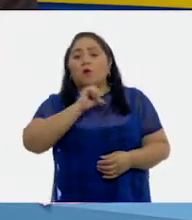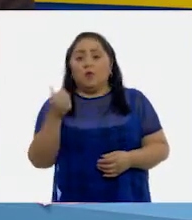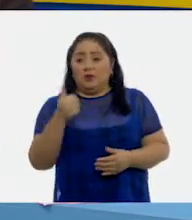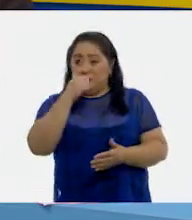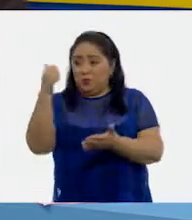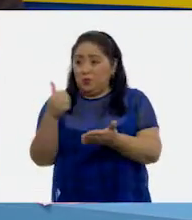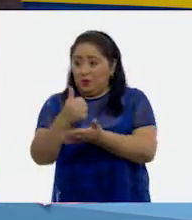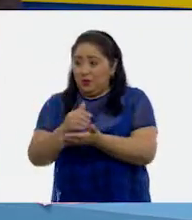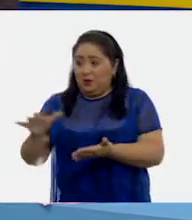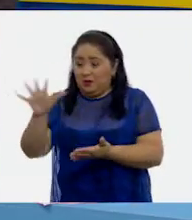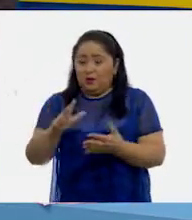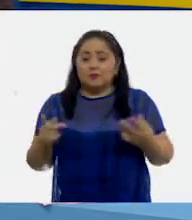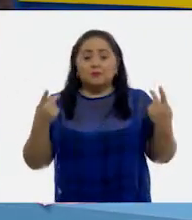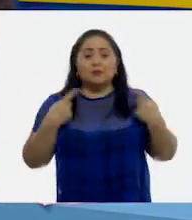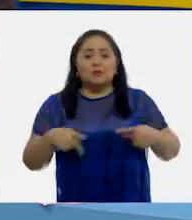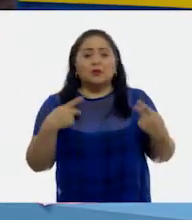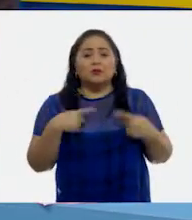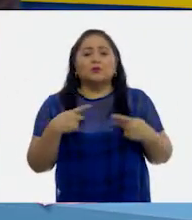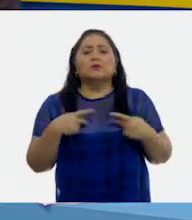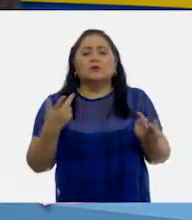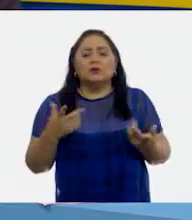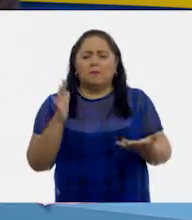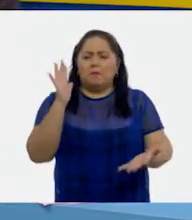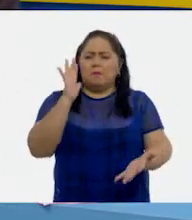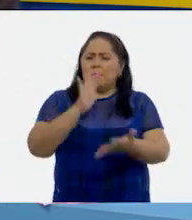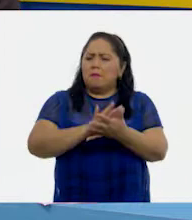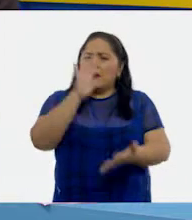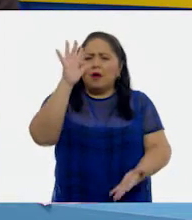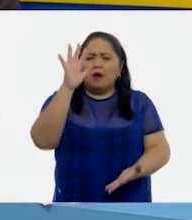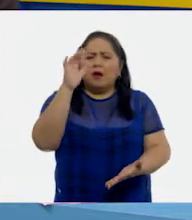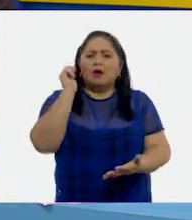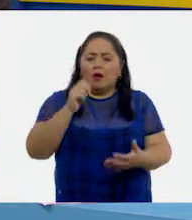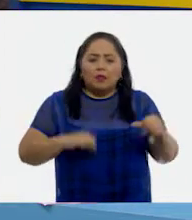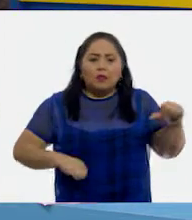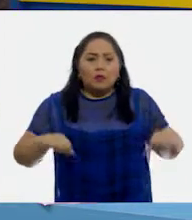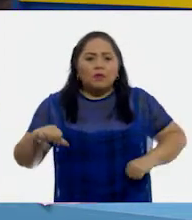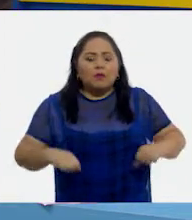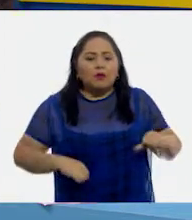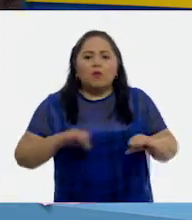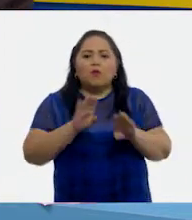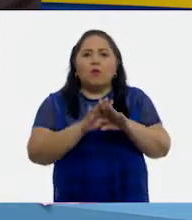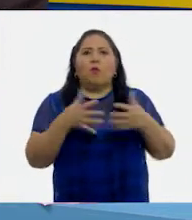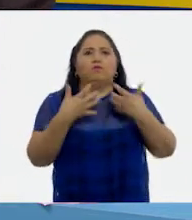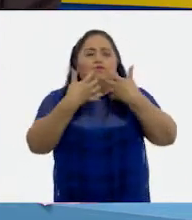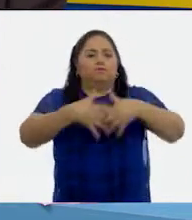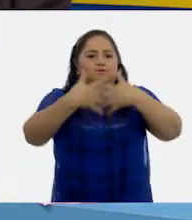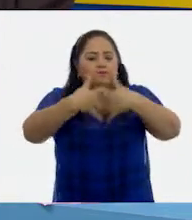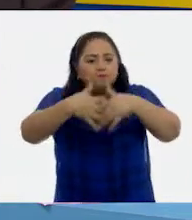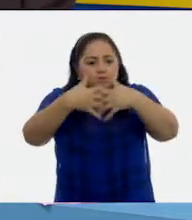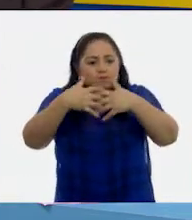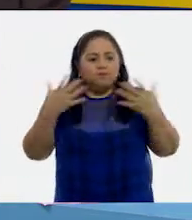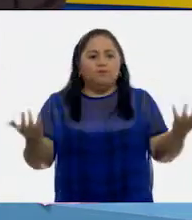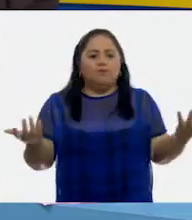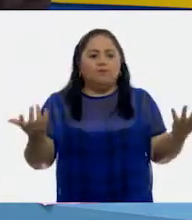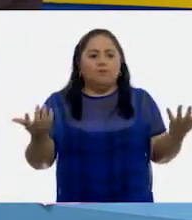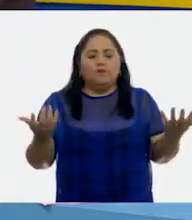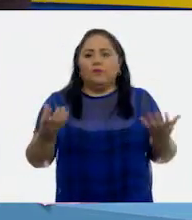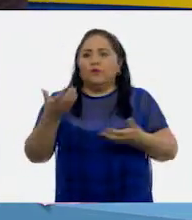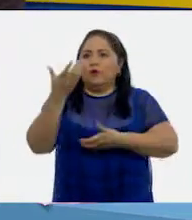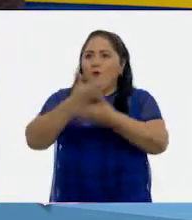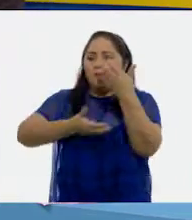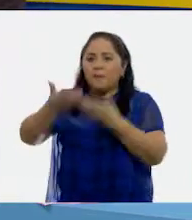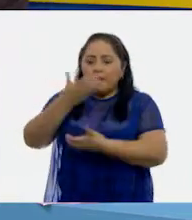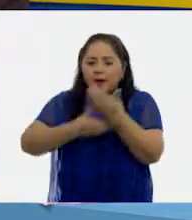las ciudades las personas se ocupan mayoritariamente en actividades como la industria, el